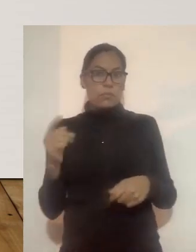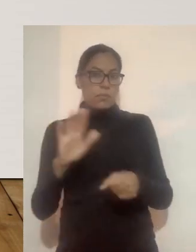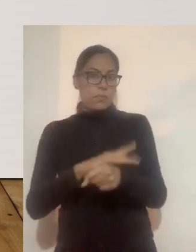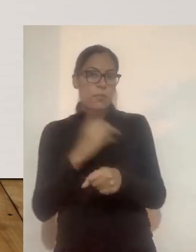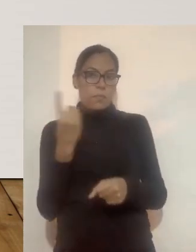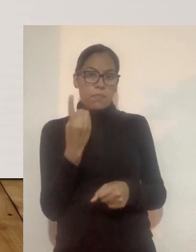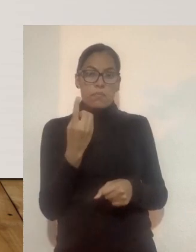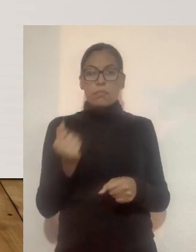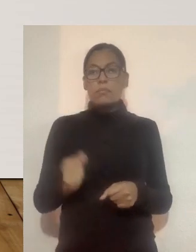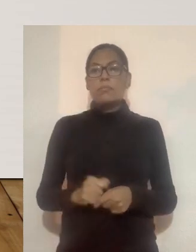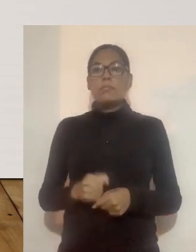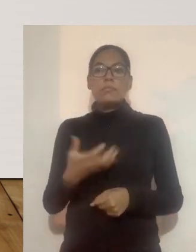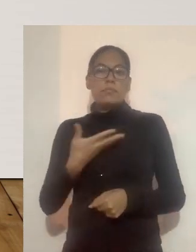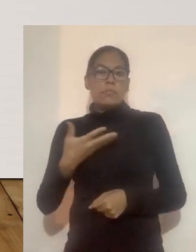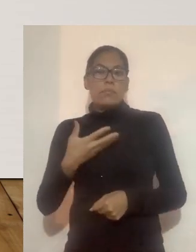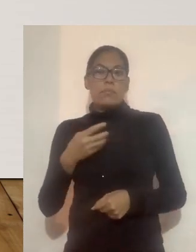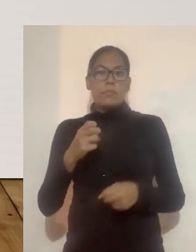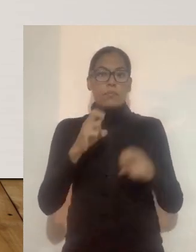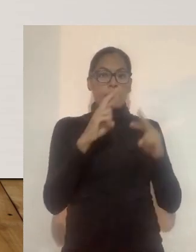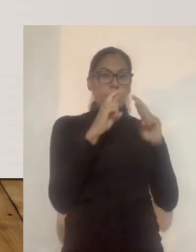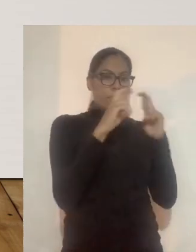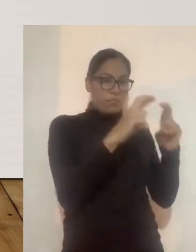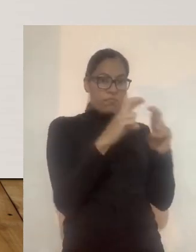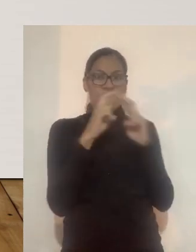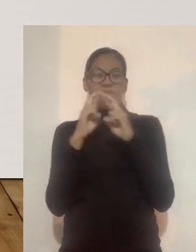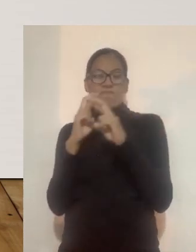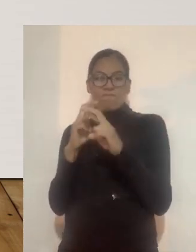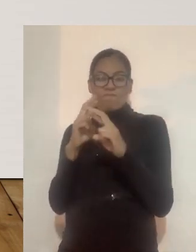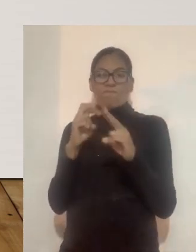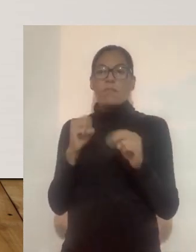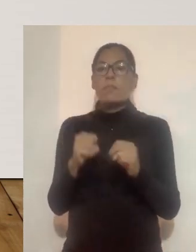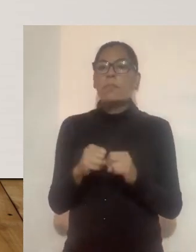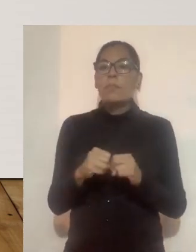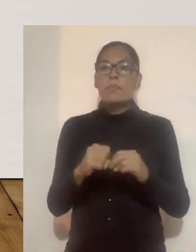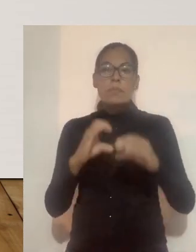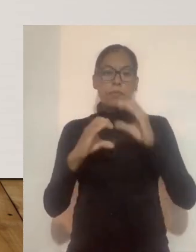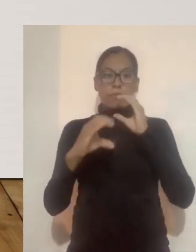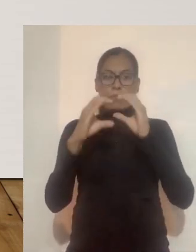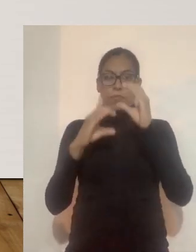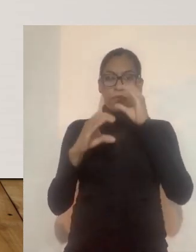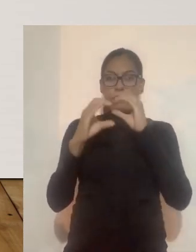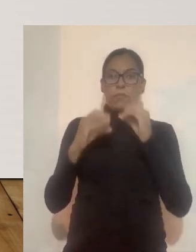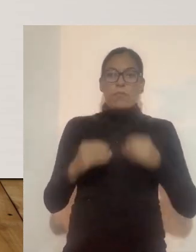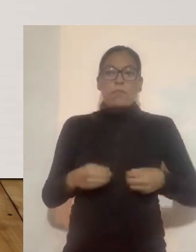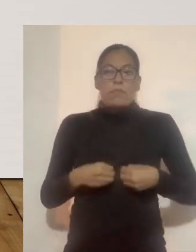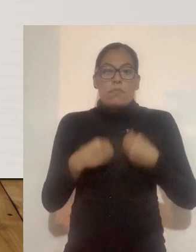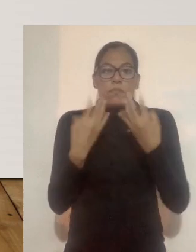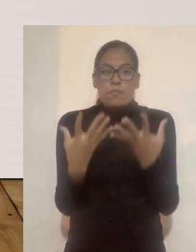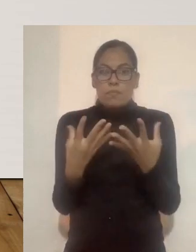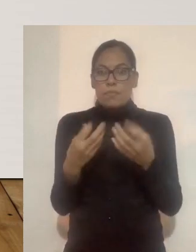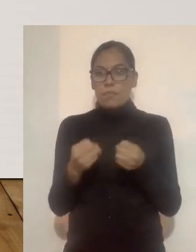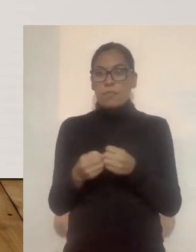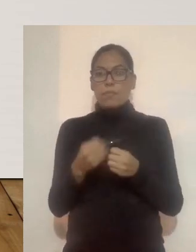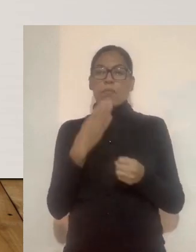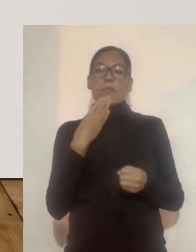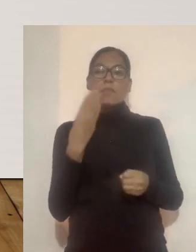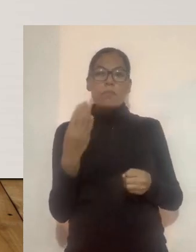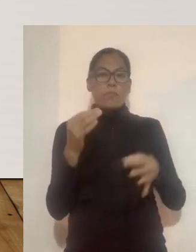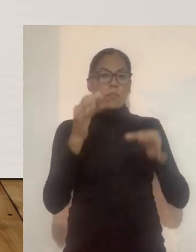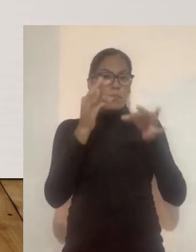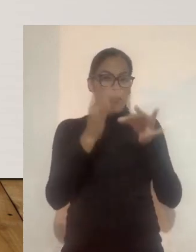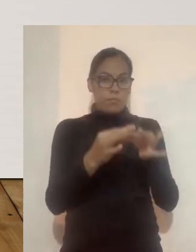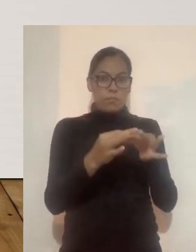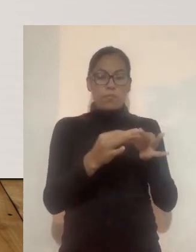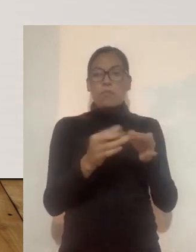y expresiva eficaz, la cooperación y el comportamiento prosocial, entendido aquí como la